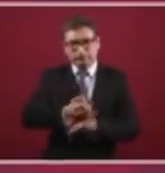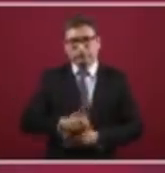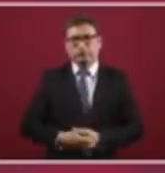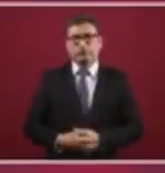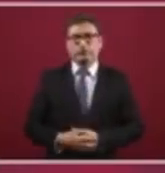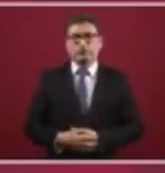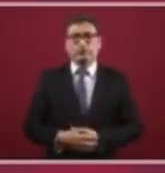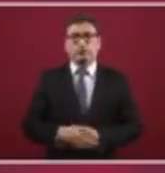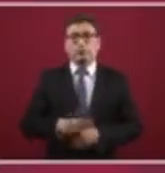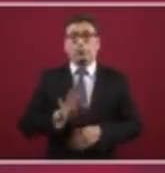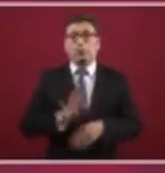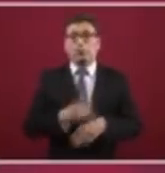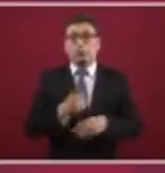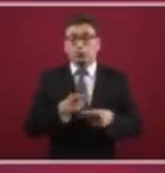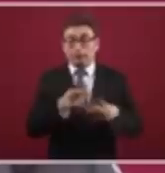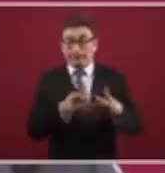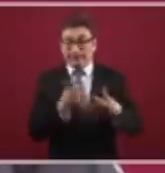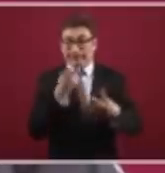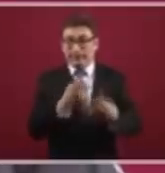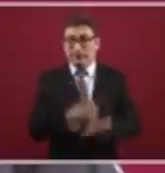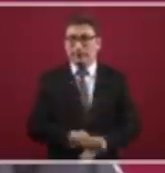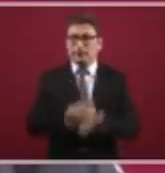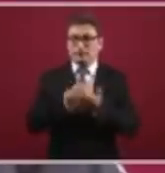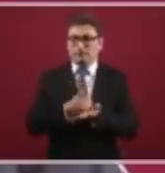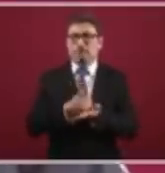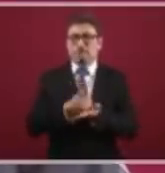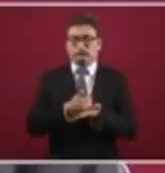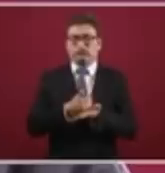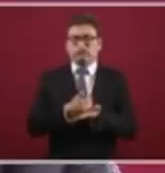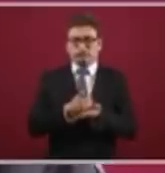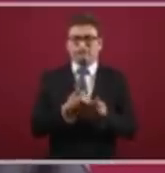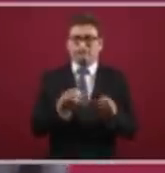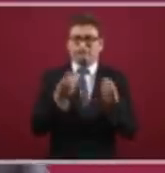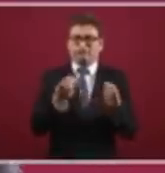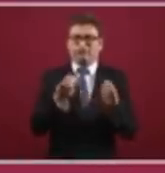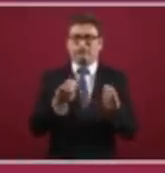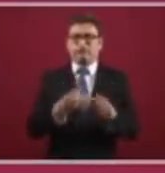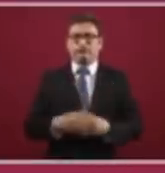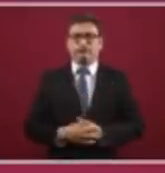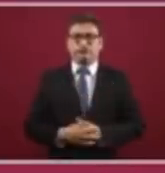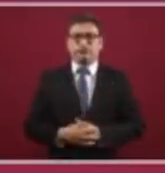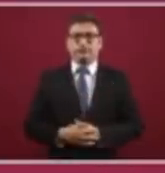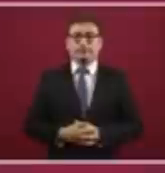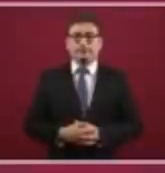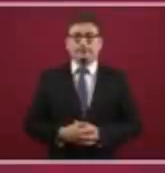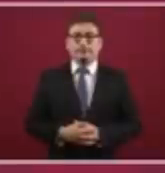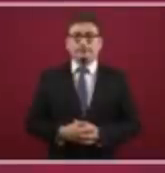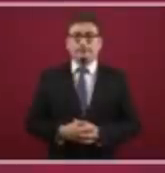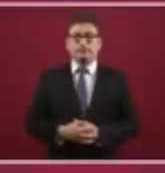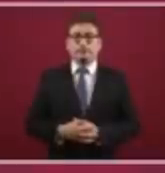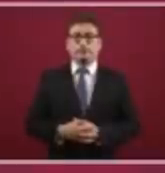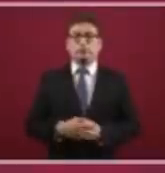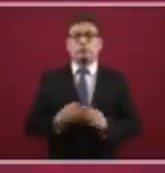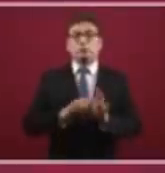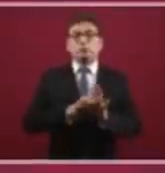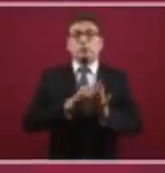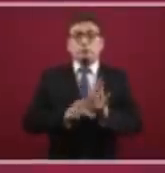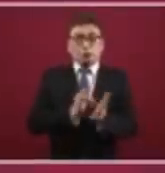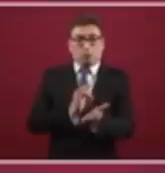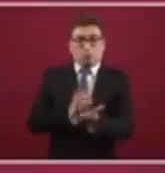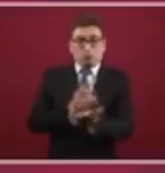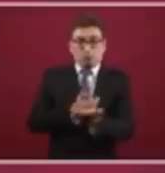porque eso nos va a ayudar mucho sí no hay defraudación fiscal